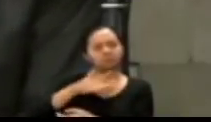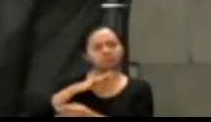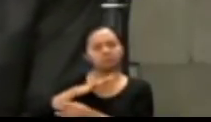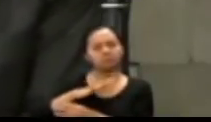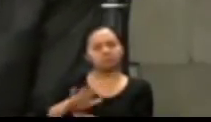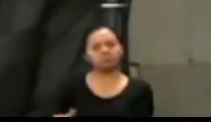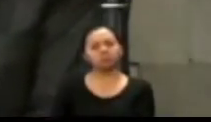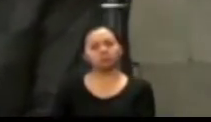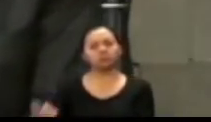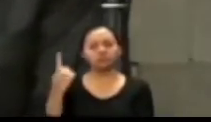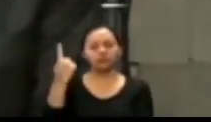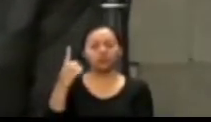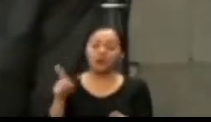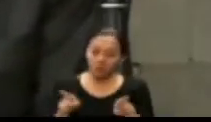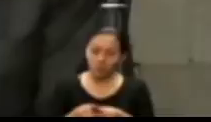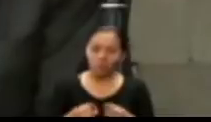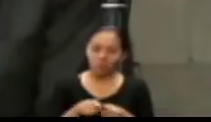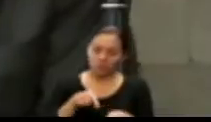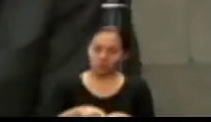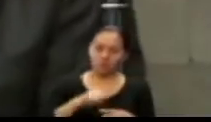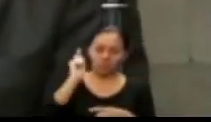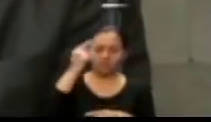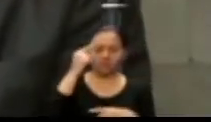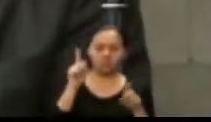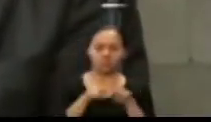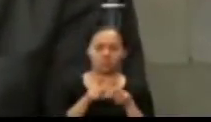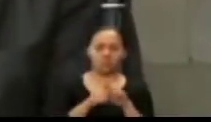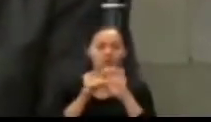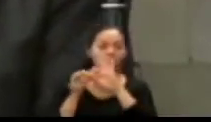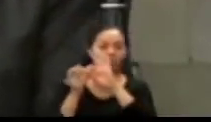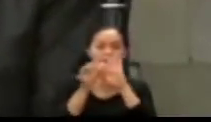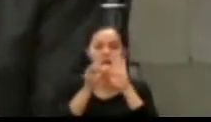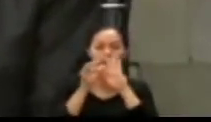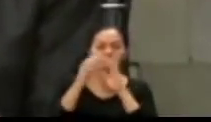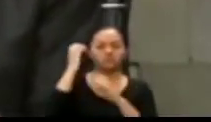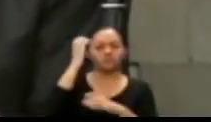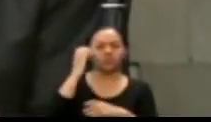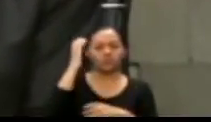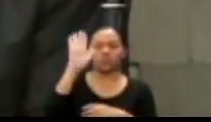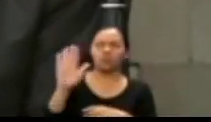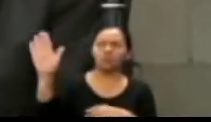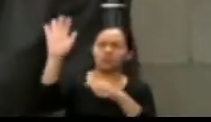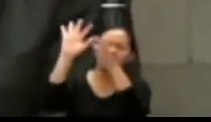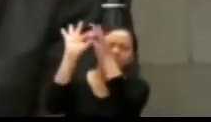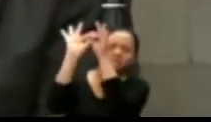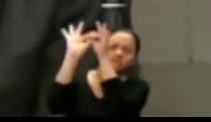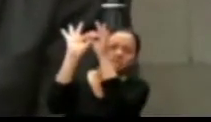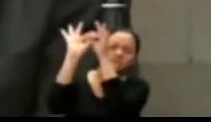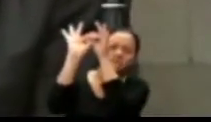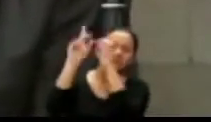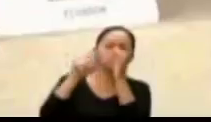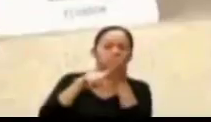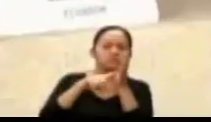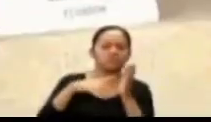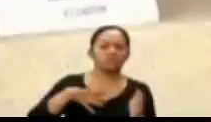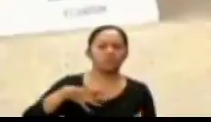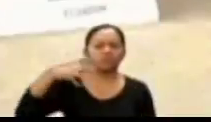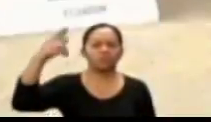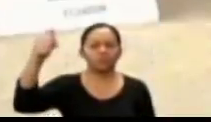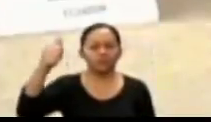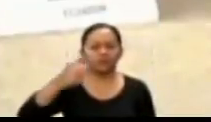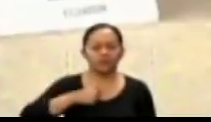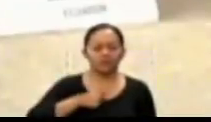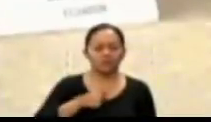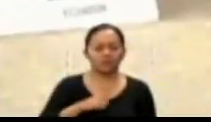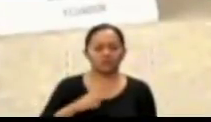cuenta, por medios totalmente colaboracionistas con esta Europa, nos están quitando todos los derechos sin